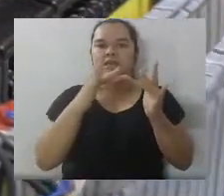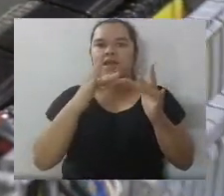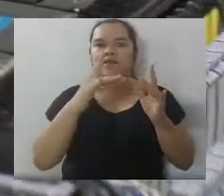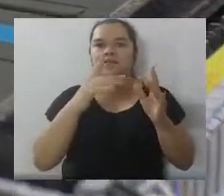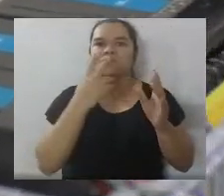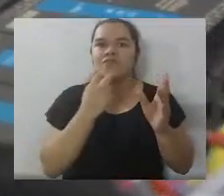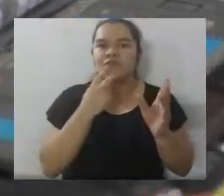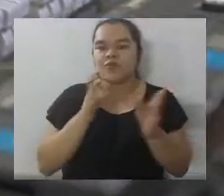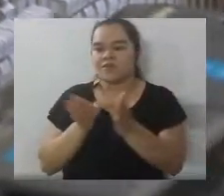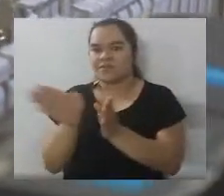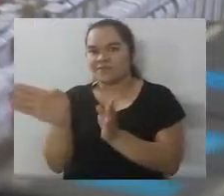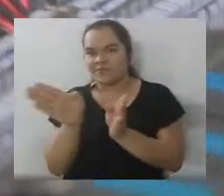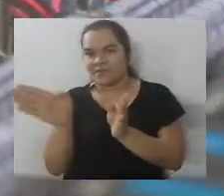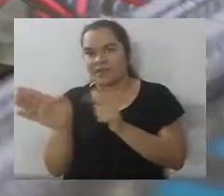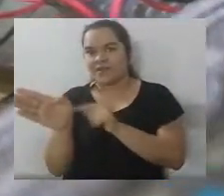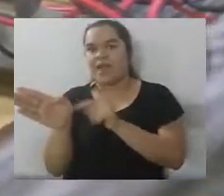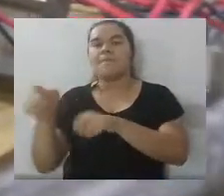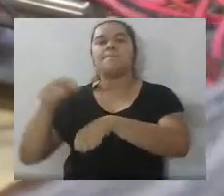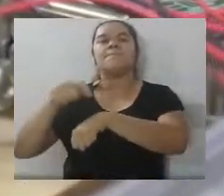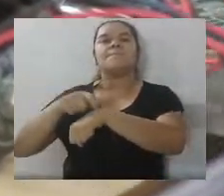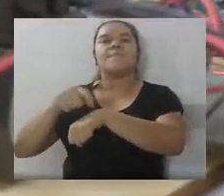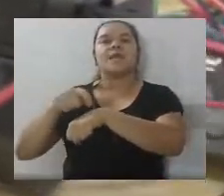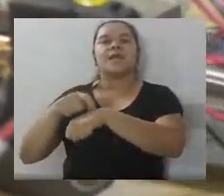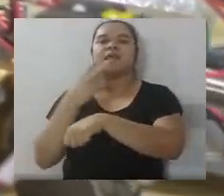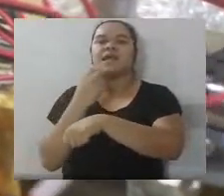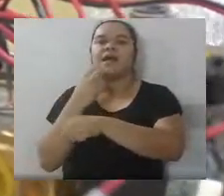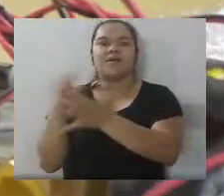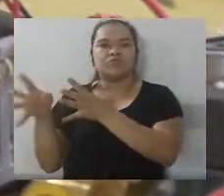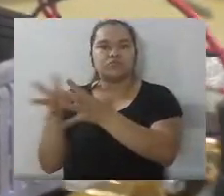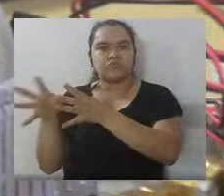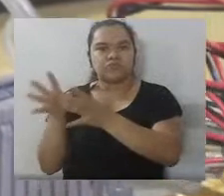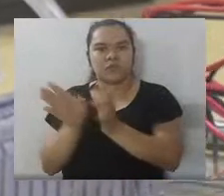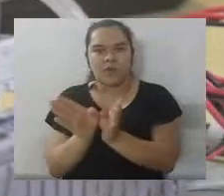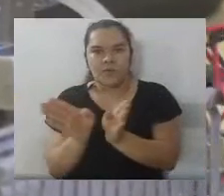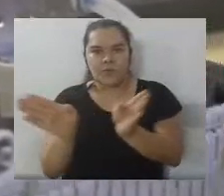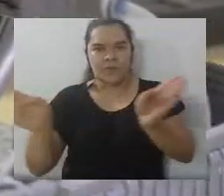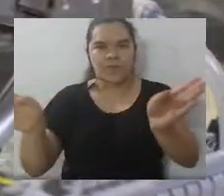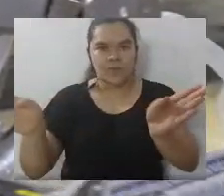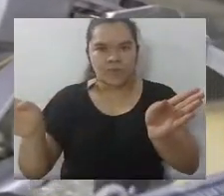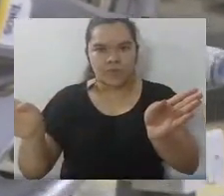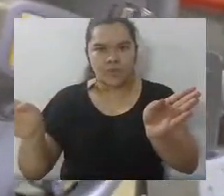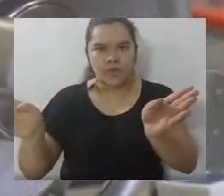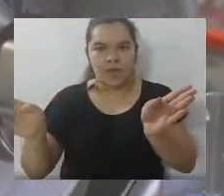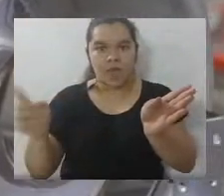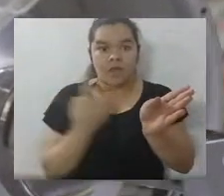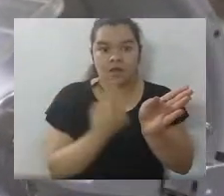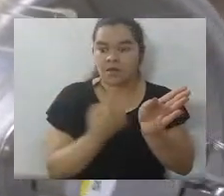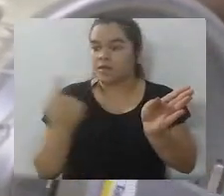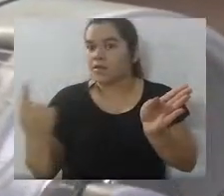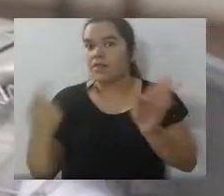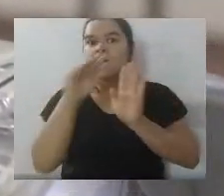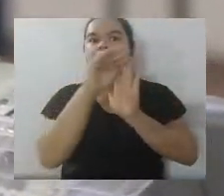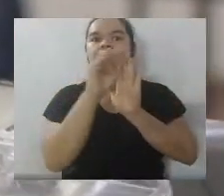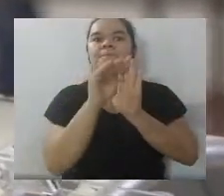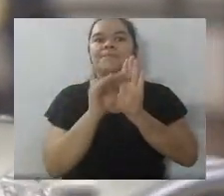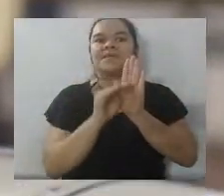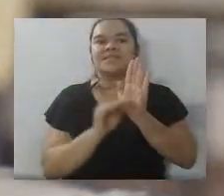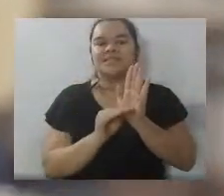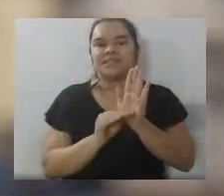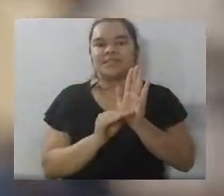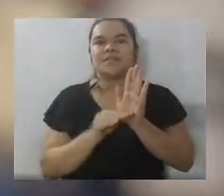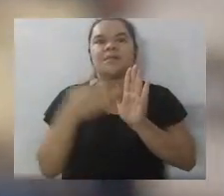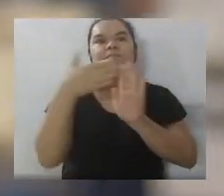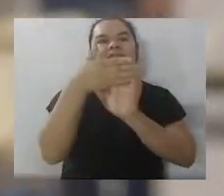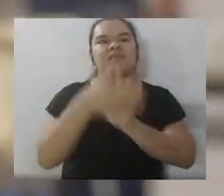en biomédica, cada una de las cuales tiene sus asignaturas optativas específicas